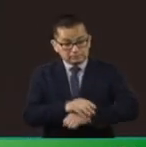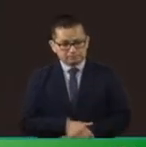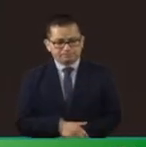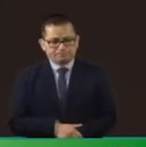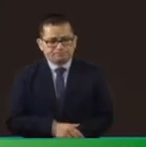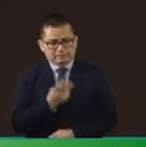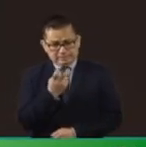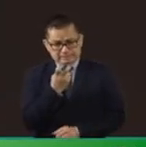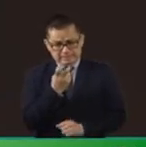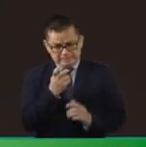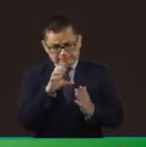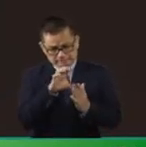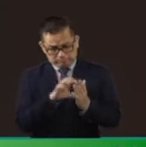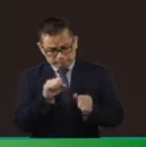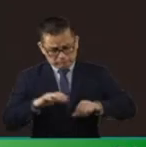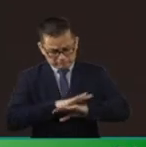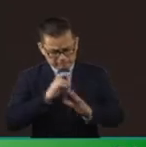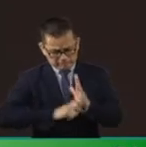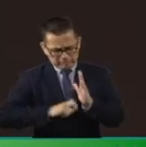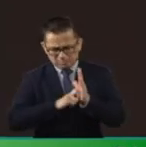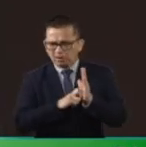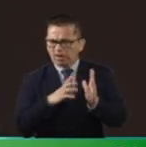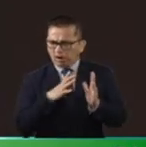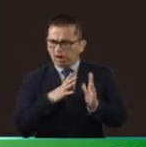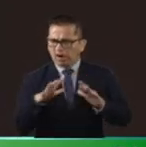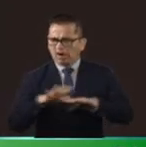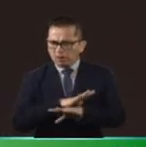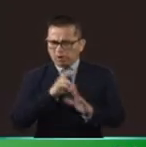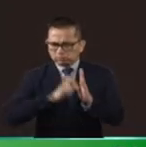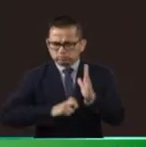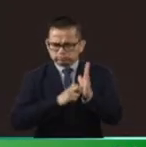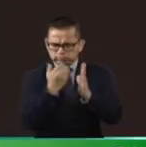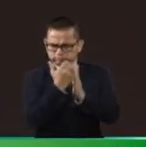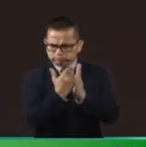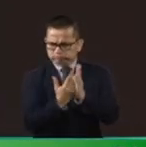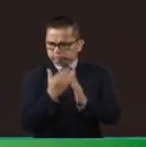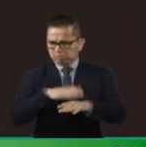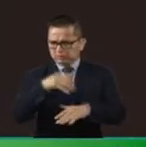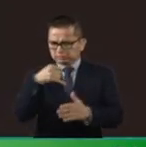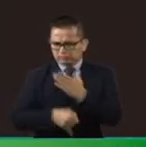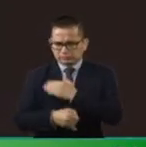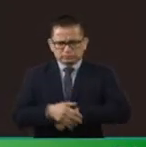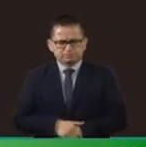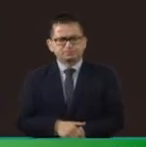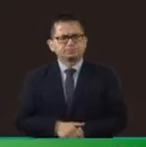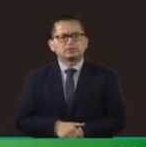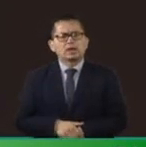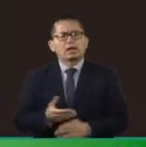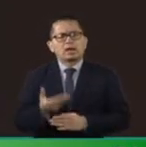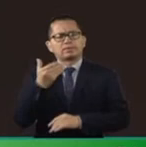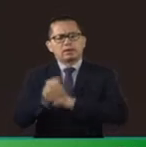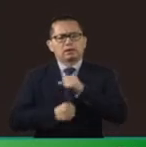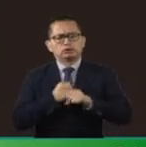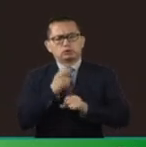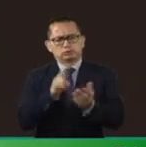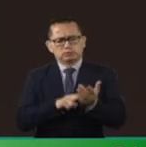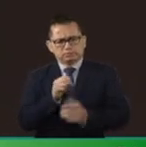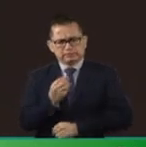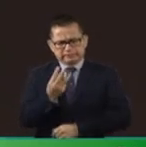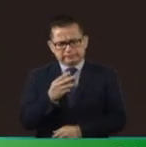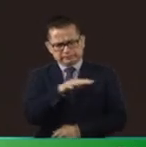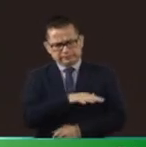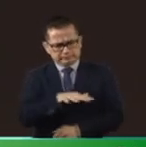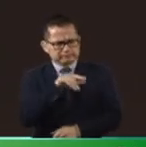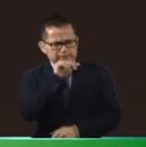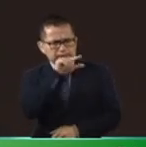fondo. En 2023, en el estado de Jalisco, hicimos una reforma bien amplia para la inversión público-privada,